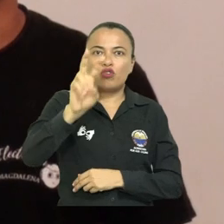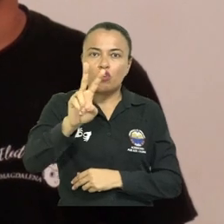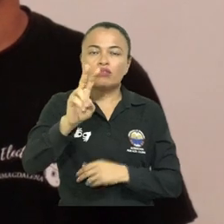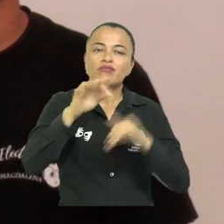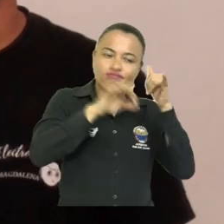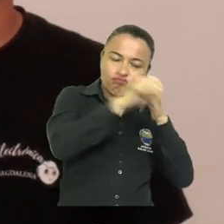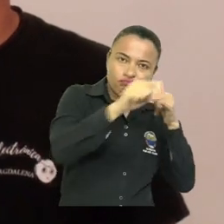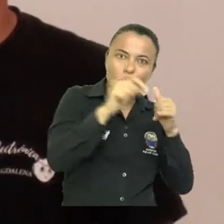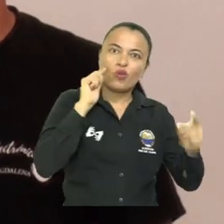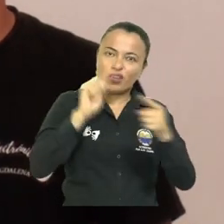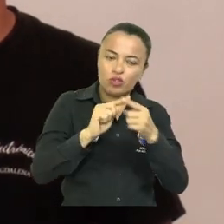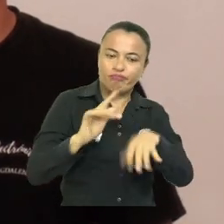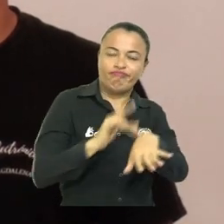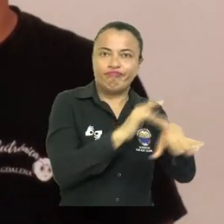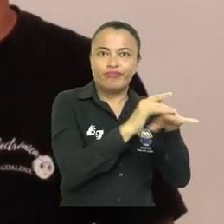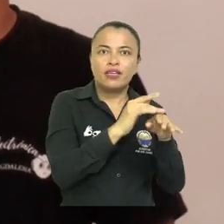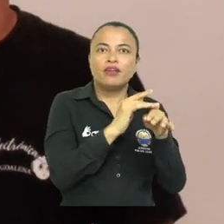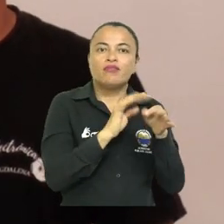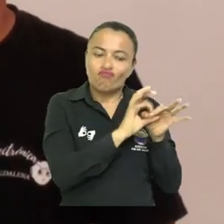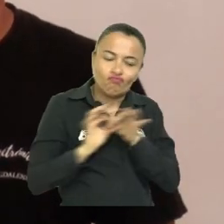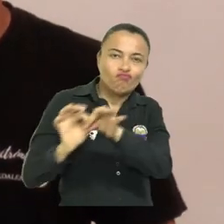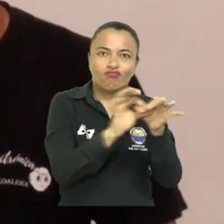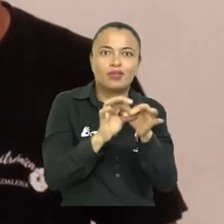nuestra carrera. Y una sociedad estudiantil más unida.